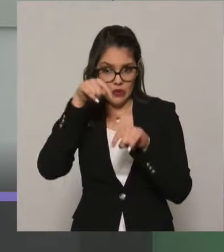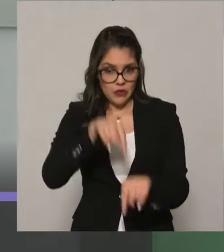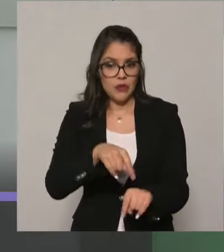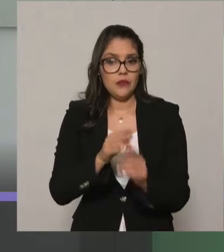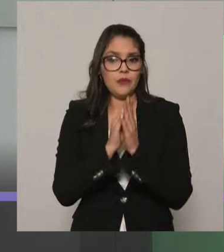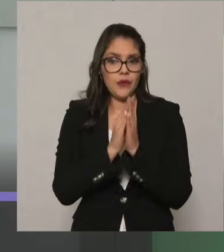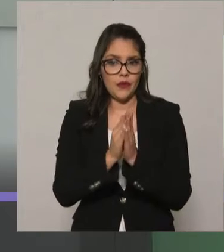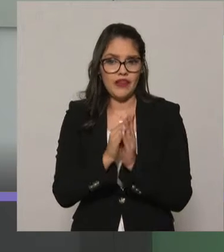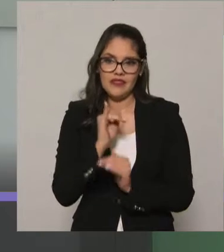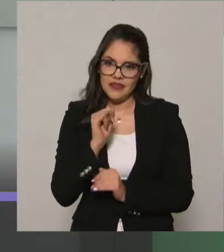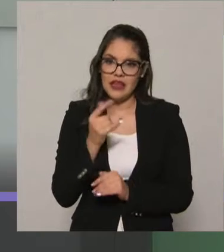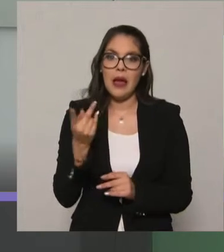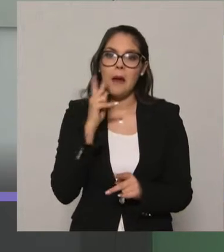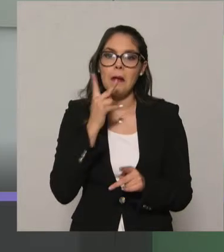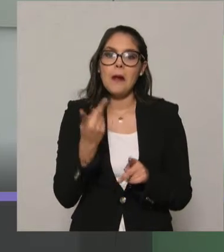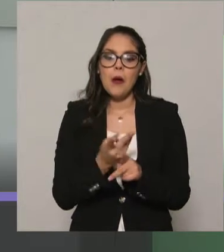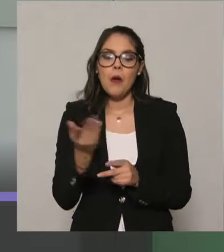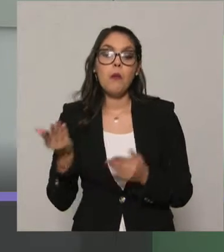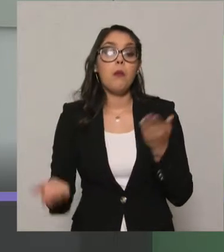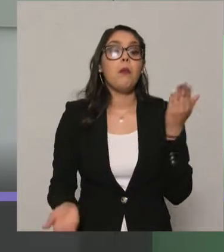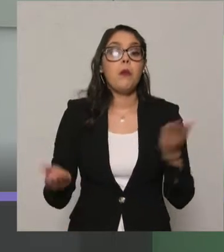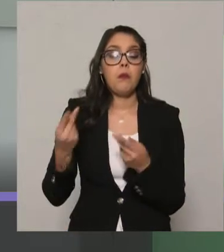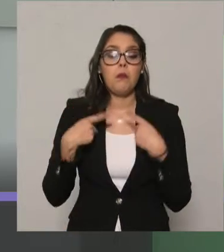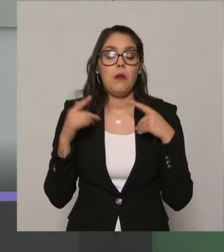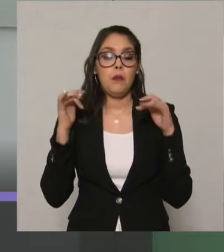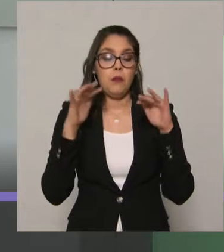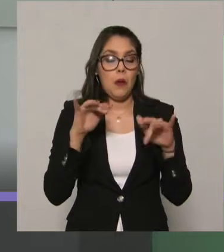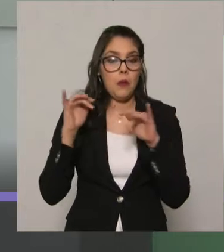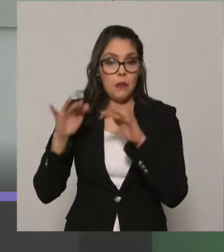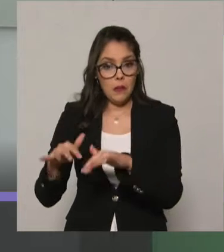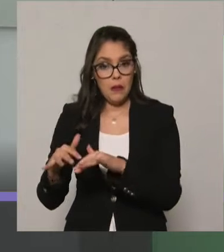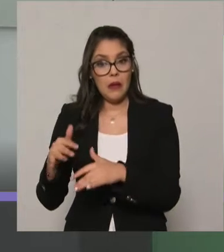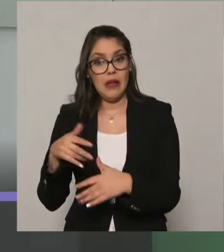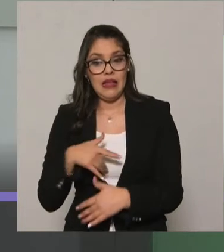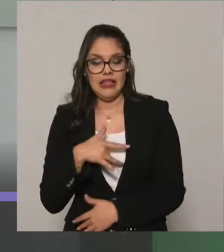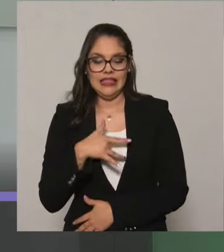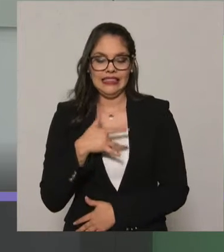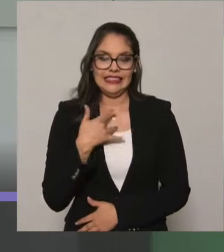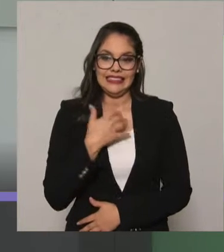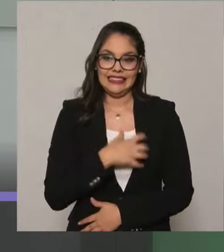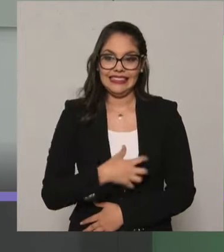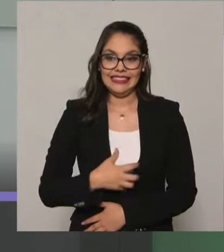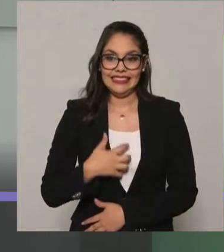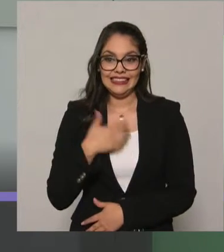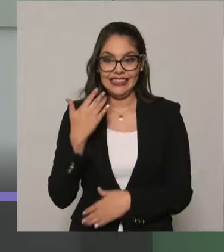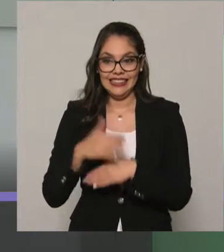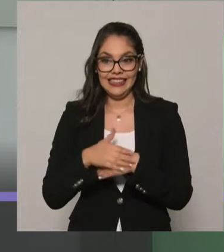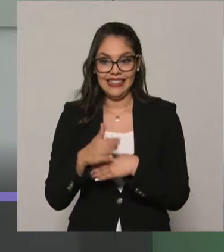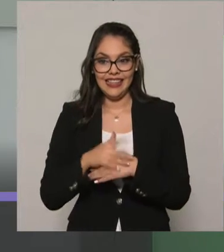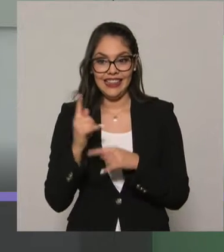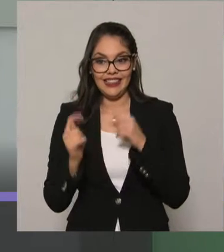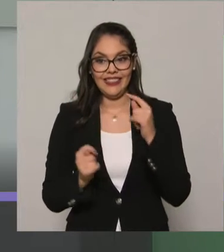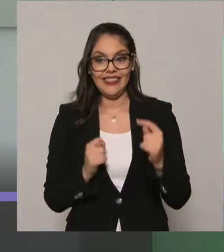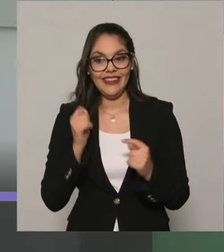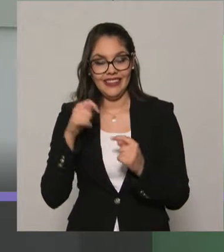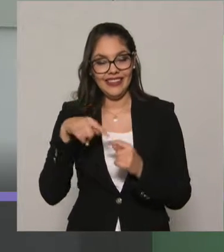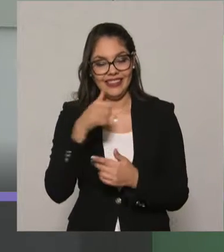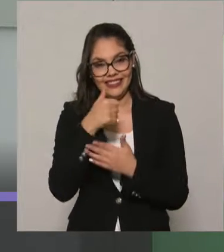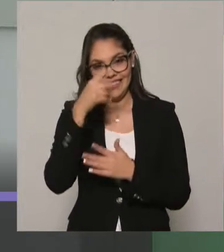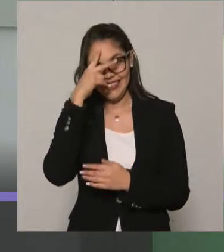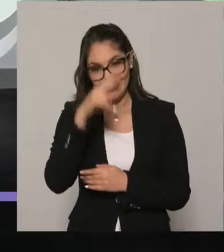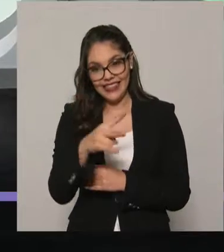secretario. Hacemos el balance, estamos muy contentos, de hecho, por lo que viene turísticamente para la ciudad, y nada más